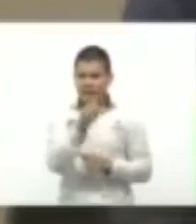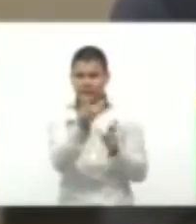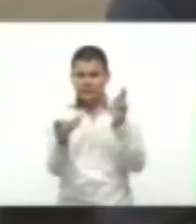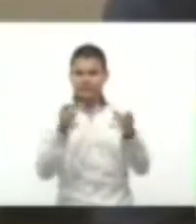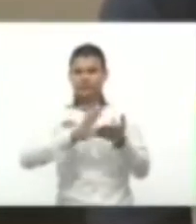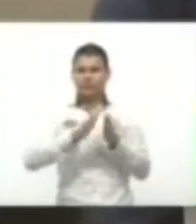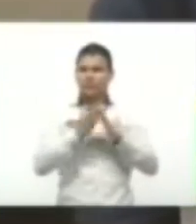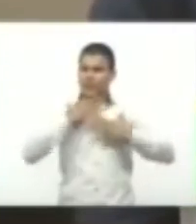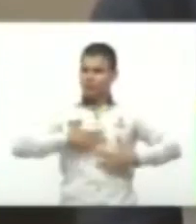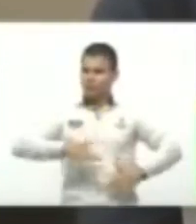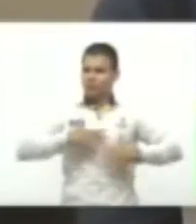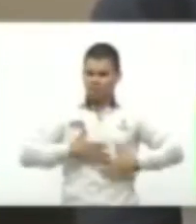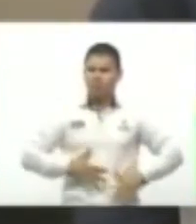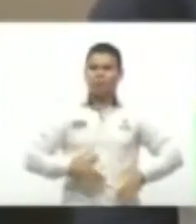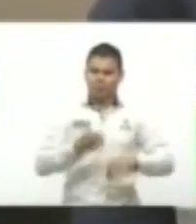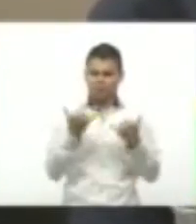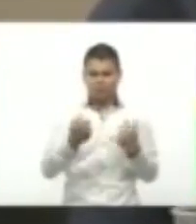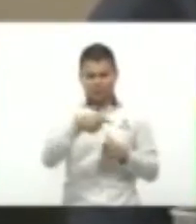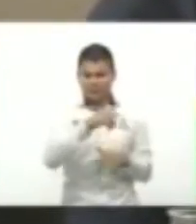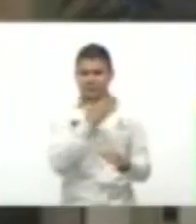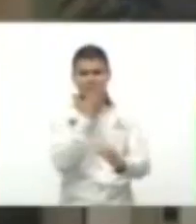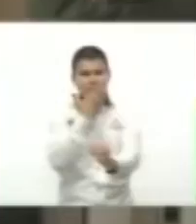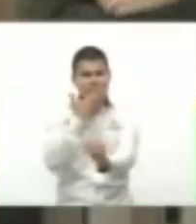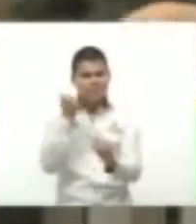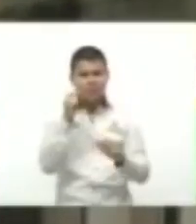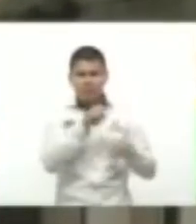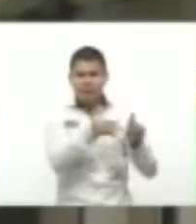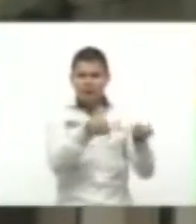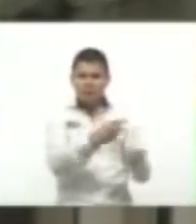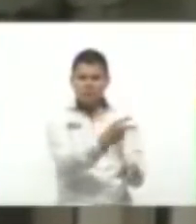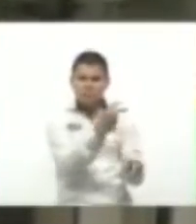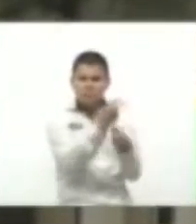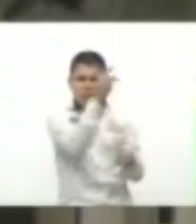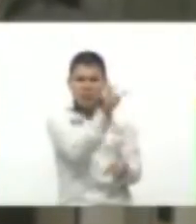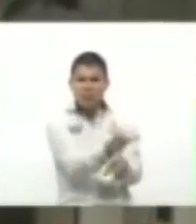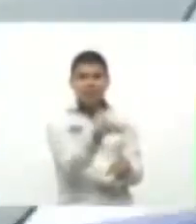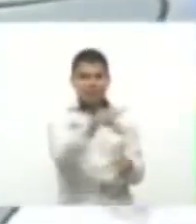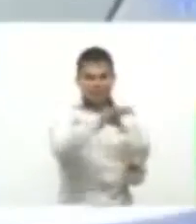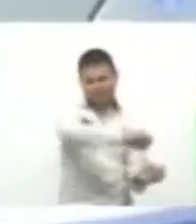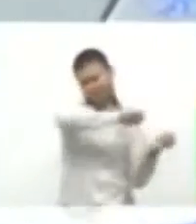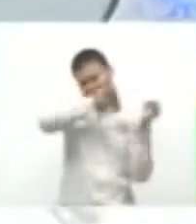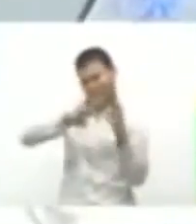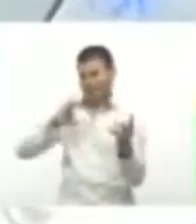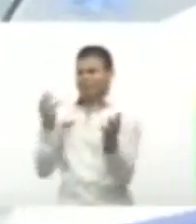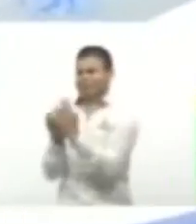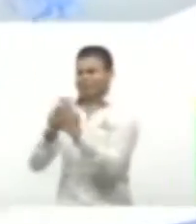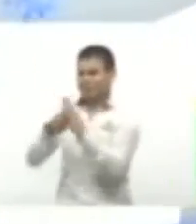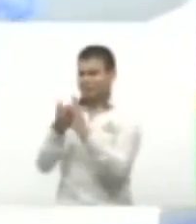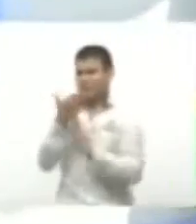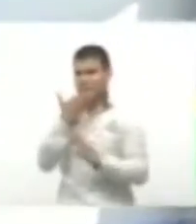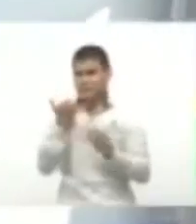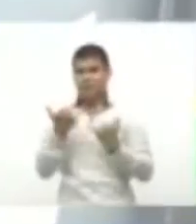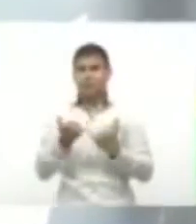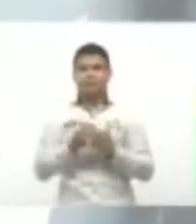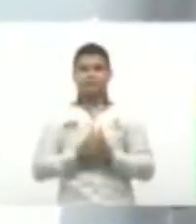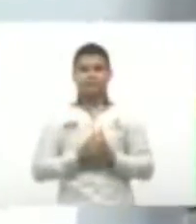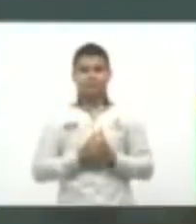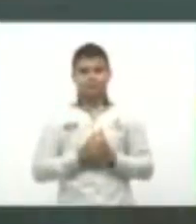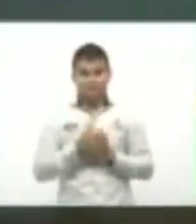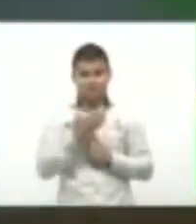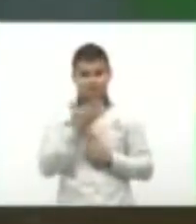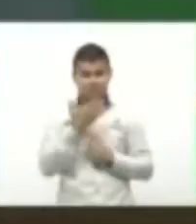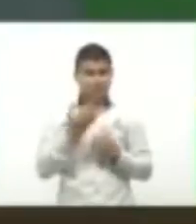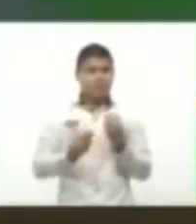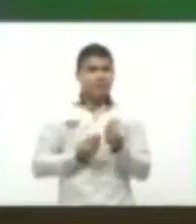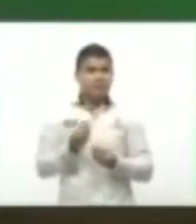percepción. Según el subcomandante de la Policía Metropolitana de Barranquilla, el coronel José Palomino, esos traslados se complementaron con la ofensiva